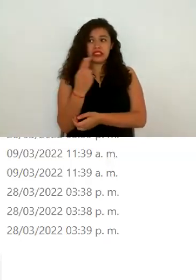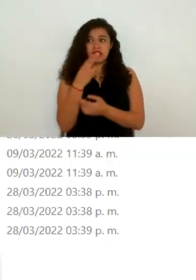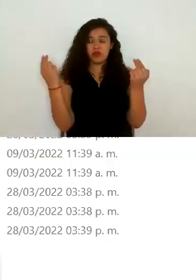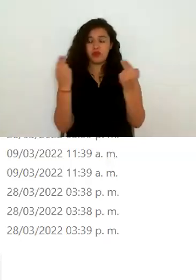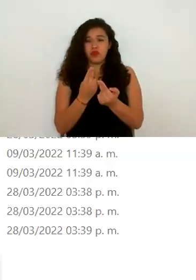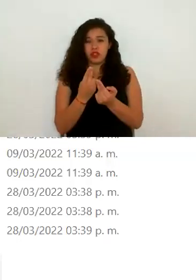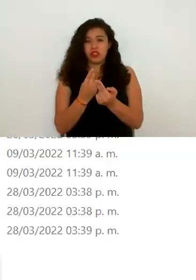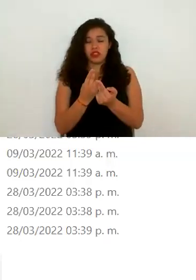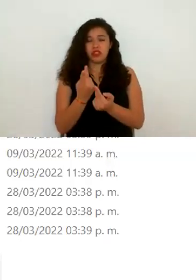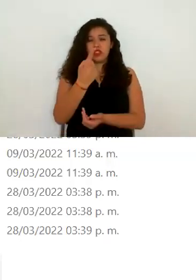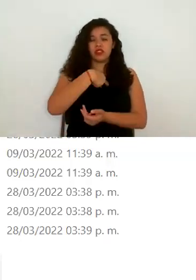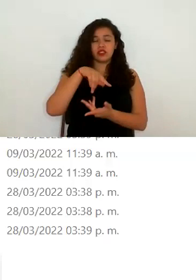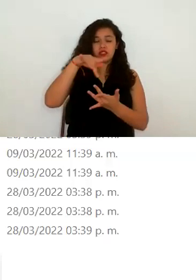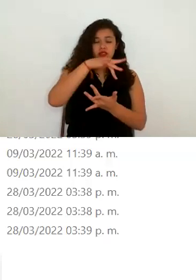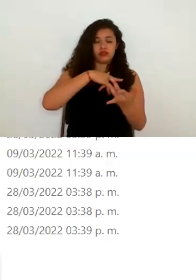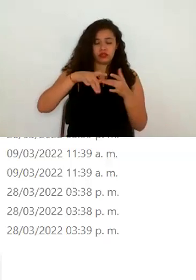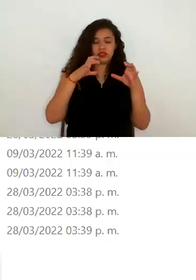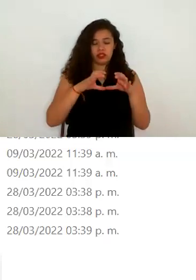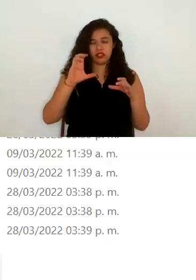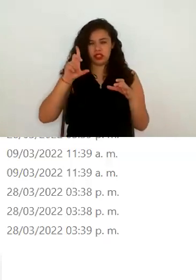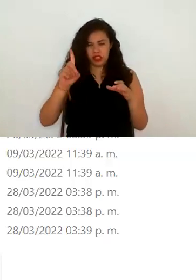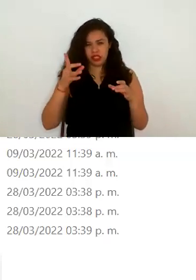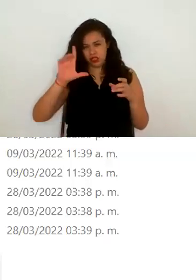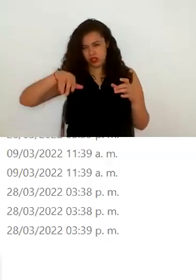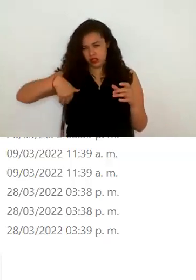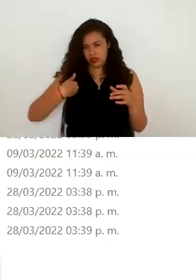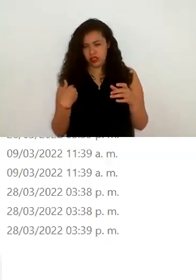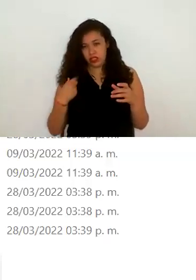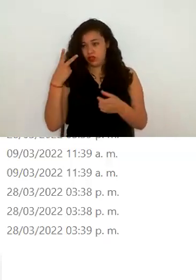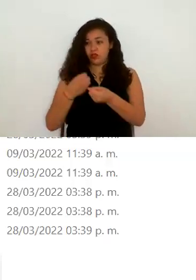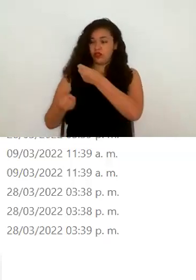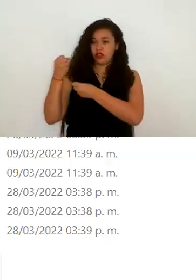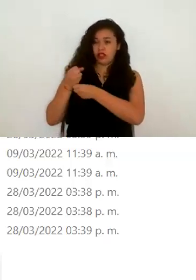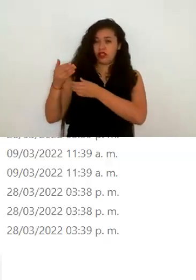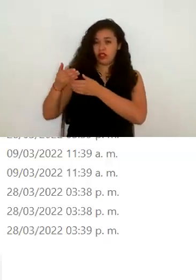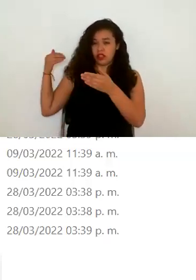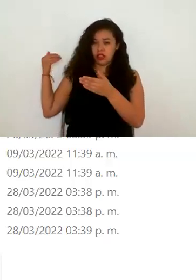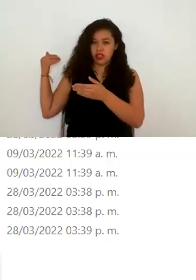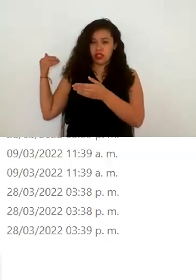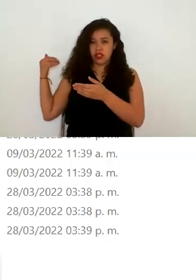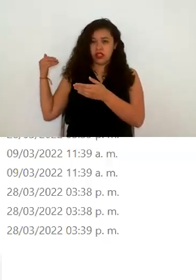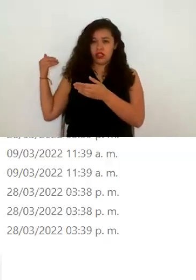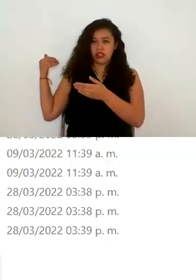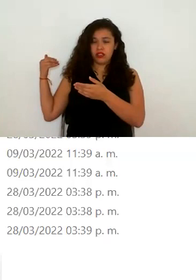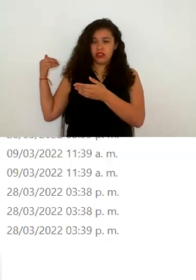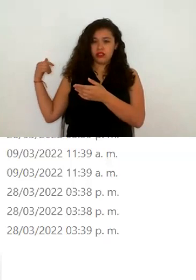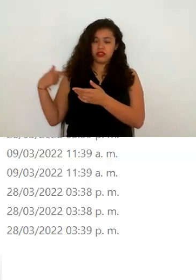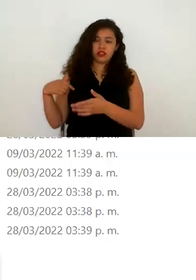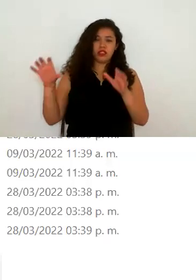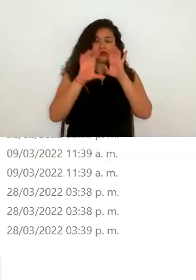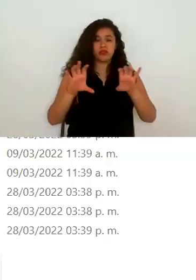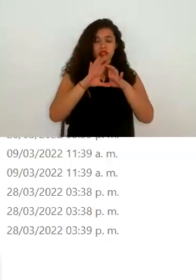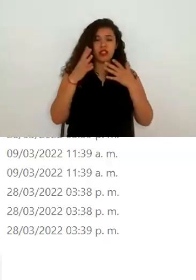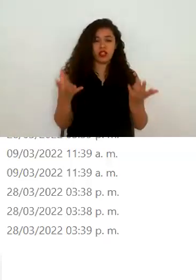lo guardaron en un CD hace 2 años y ahora compran un nuevo equipo de cómputo,